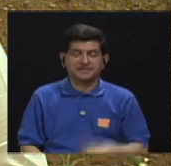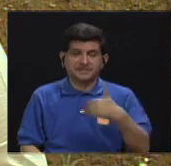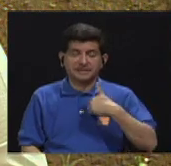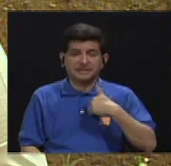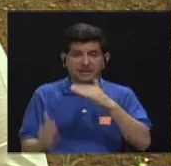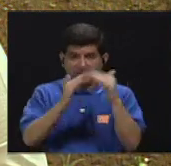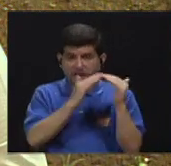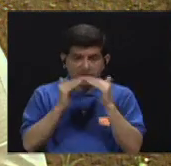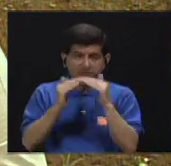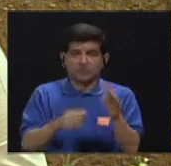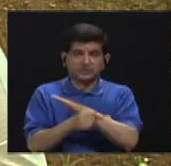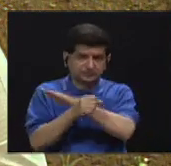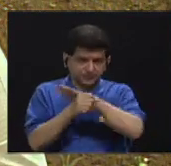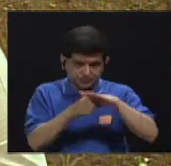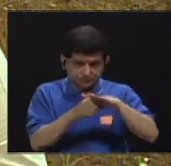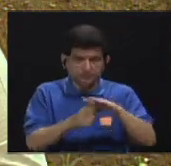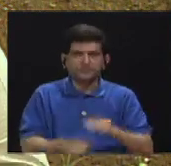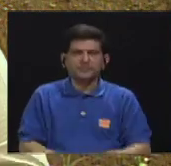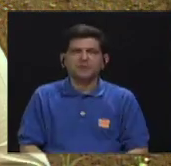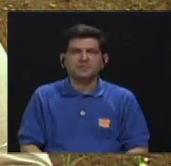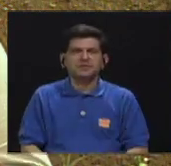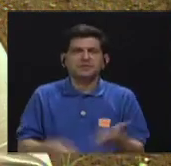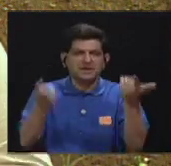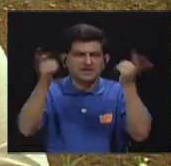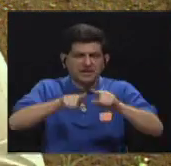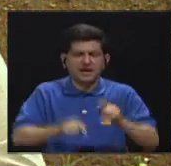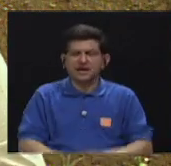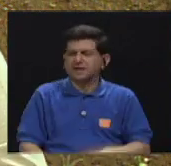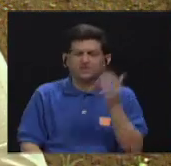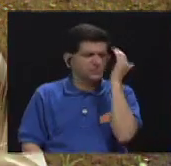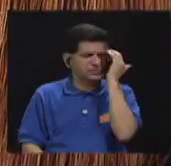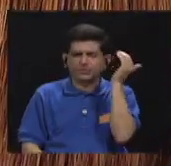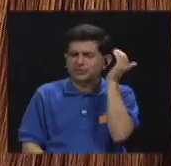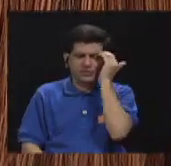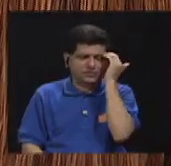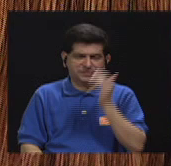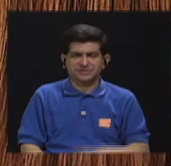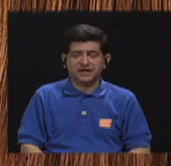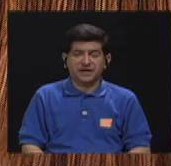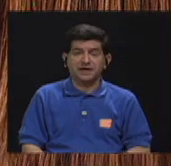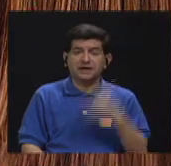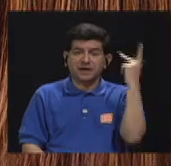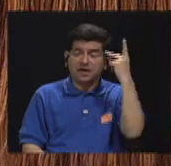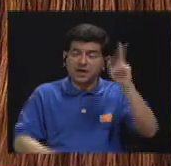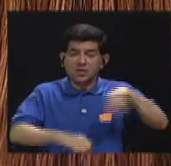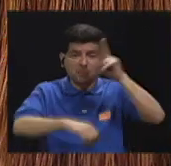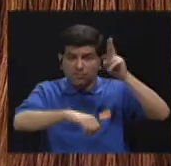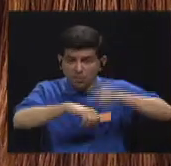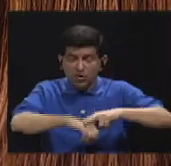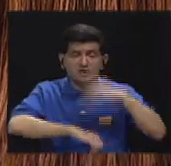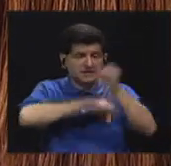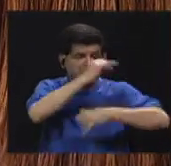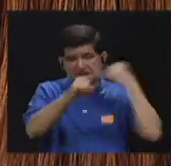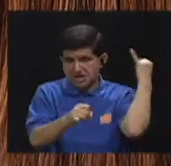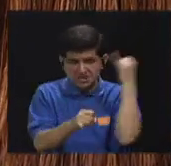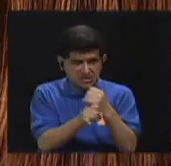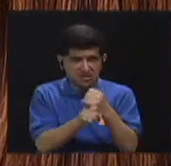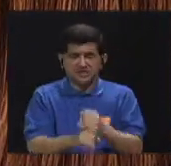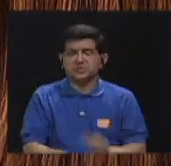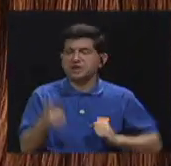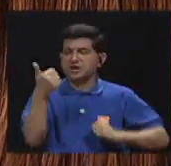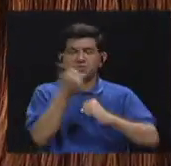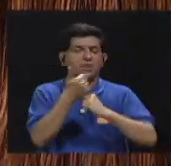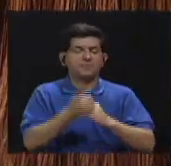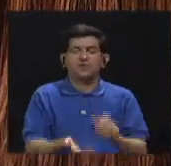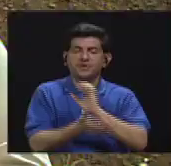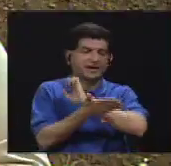tenemos una población completamente, en muchos casos, con mucho desconocimiento, y que las políticas nacionales e internacionales no apoyan